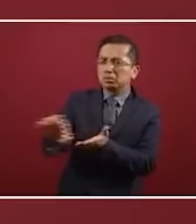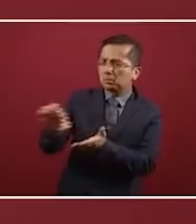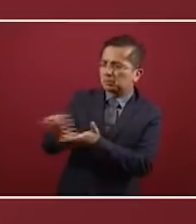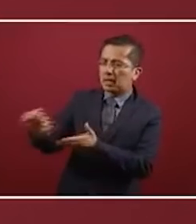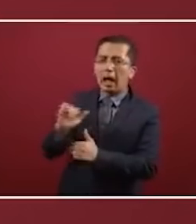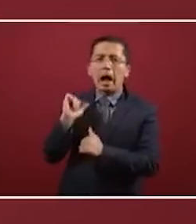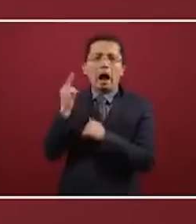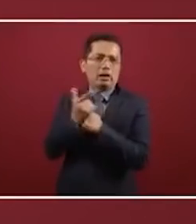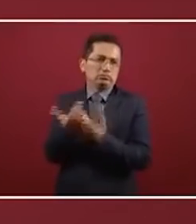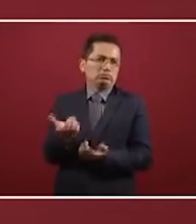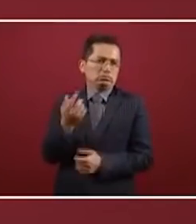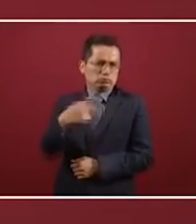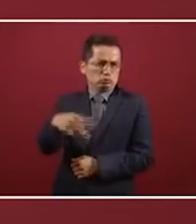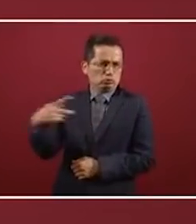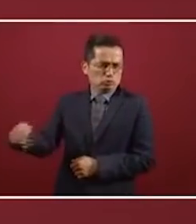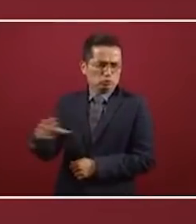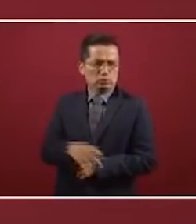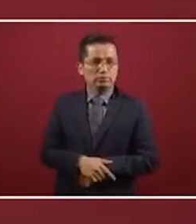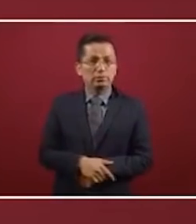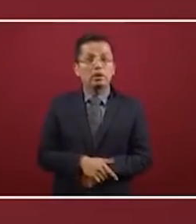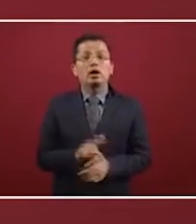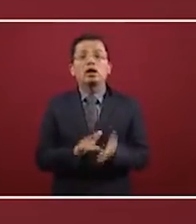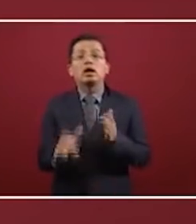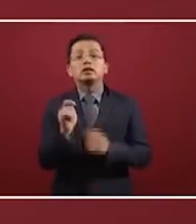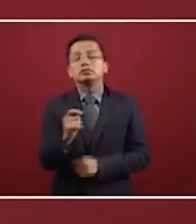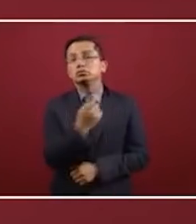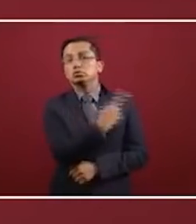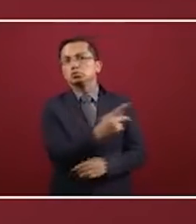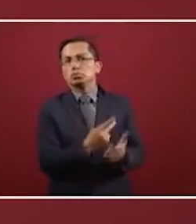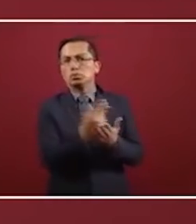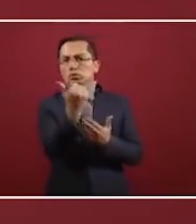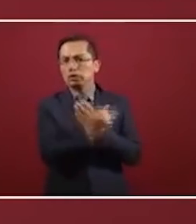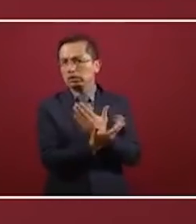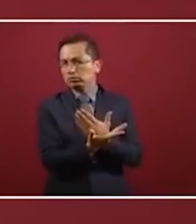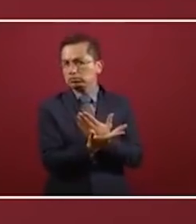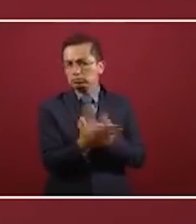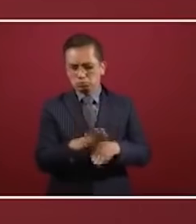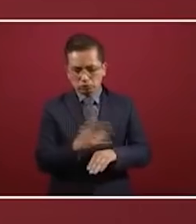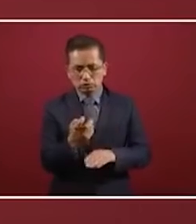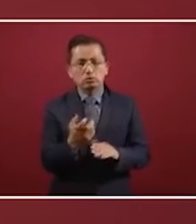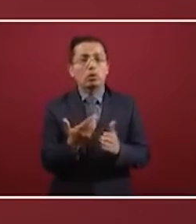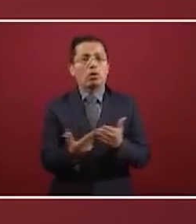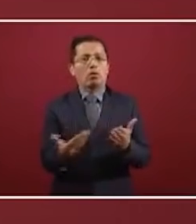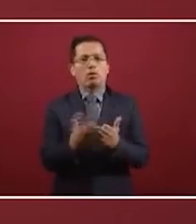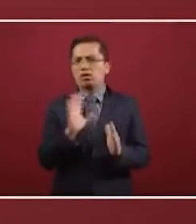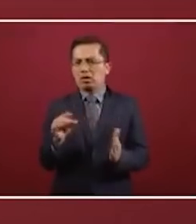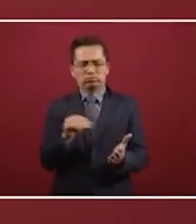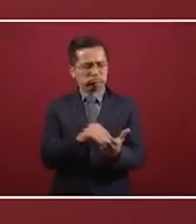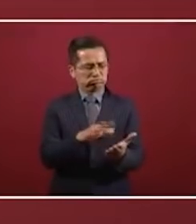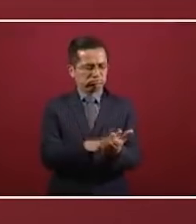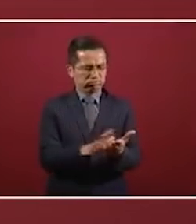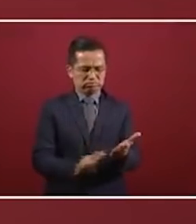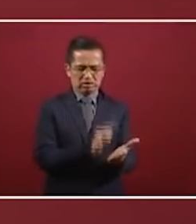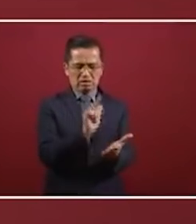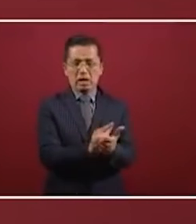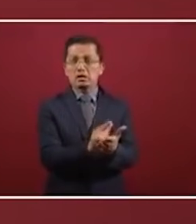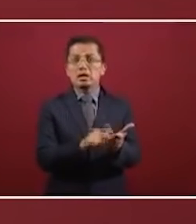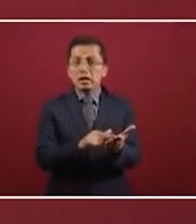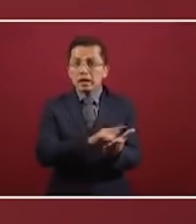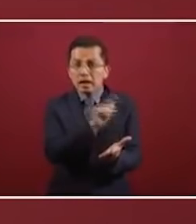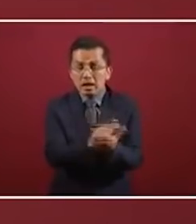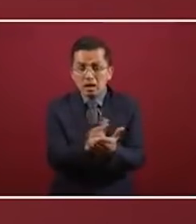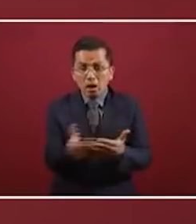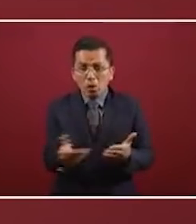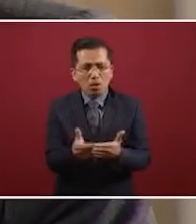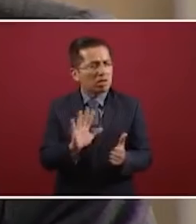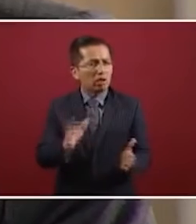contra los que votaron más de 30 millones de mexicanos shearer gertz y